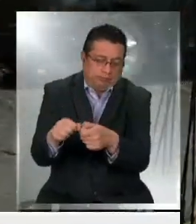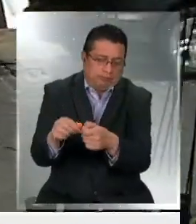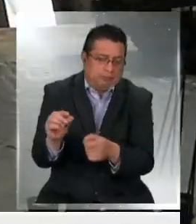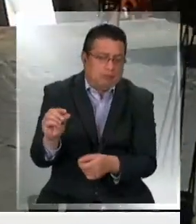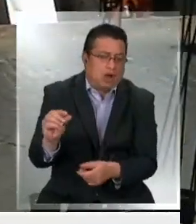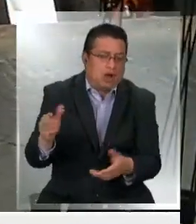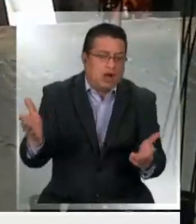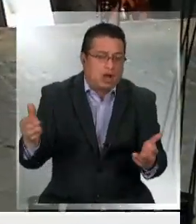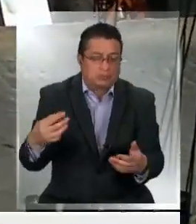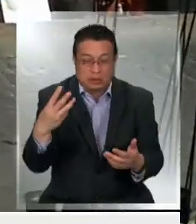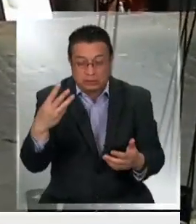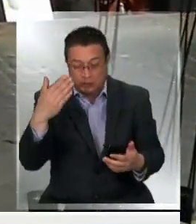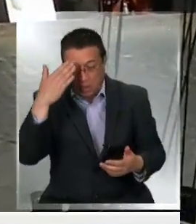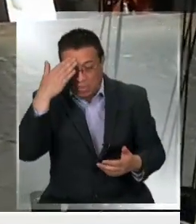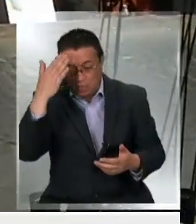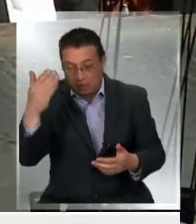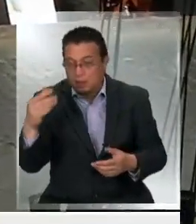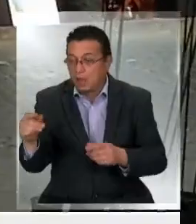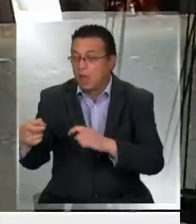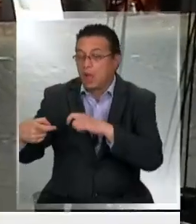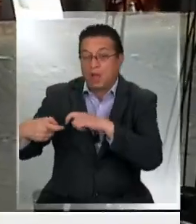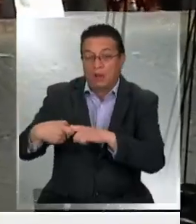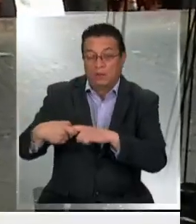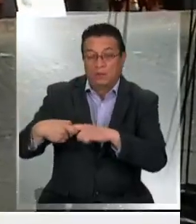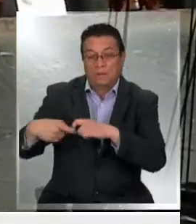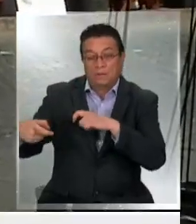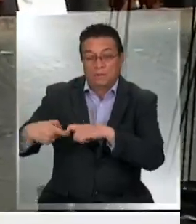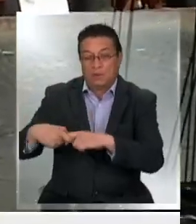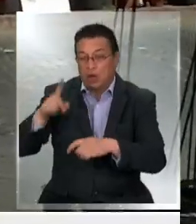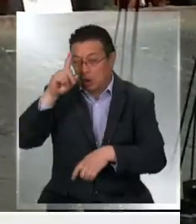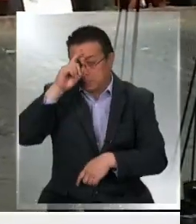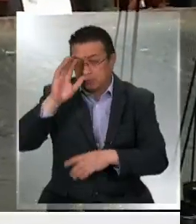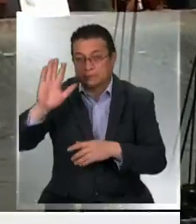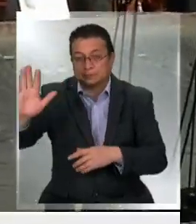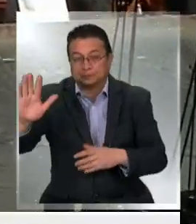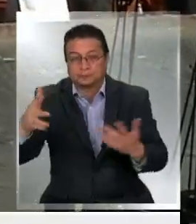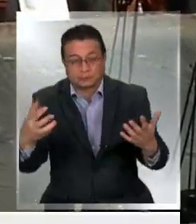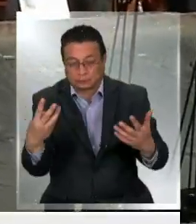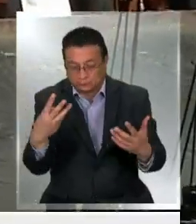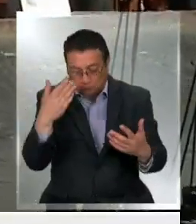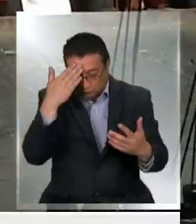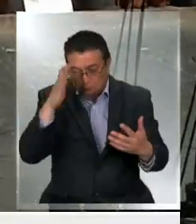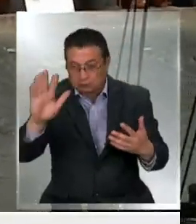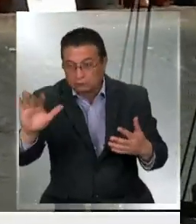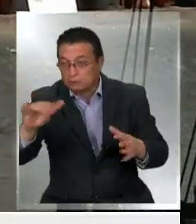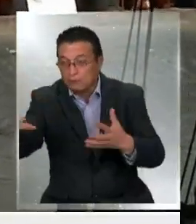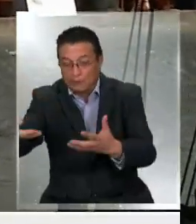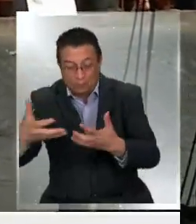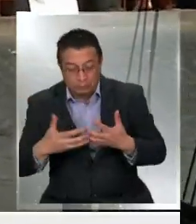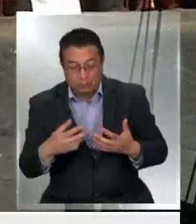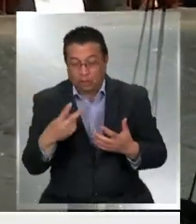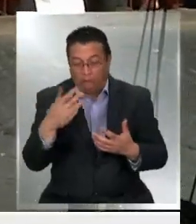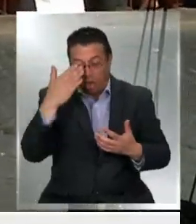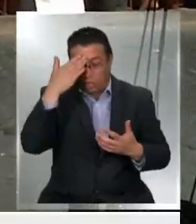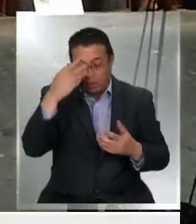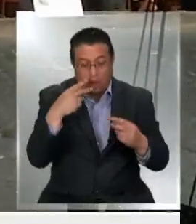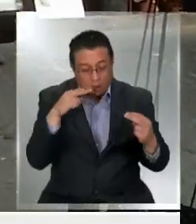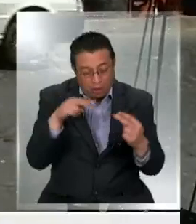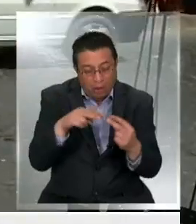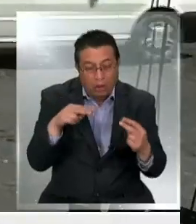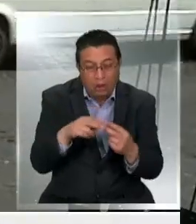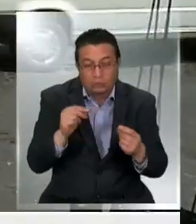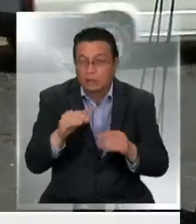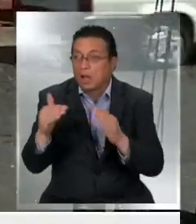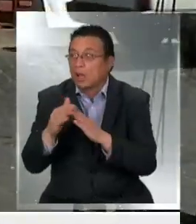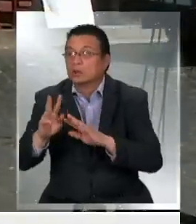5 días tenés 3 que tu señora está en el hospital o en la clínica, y los otros 2 días restantes para arreglar